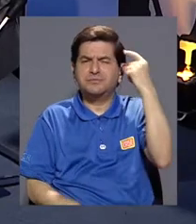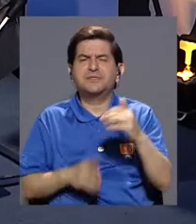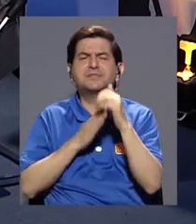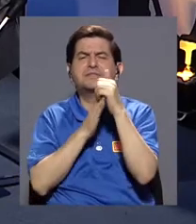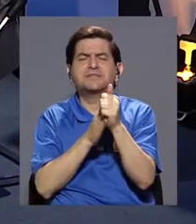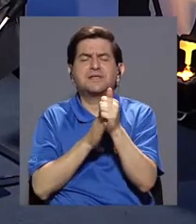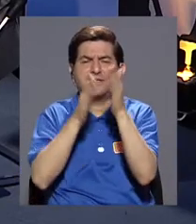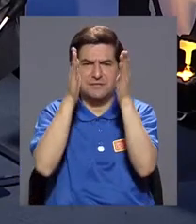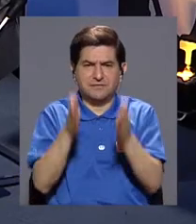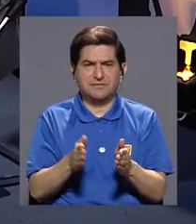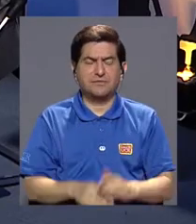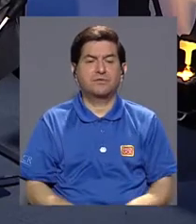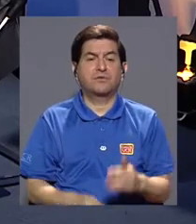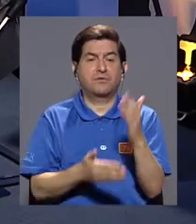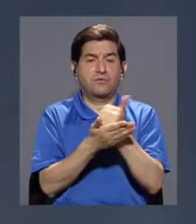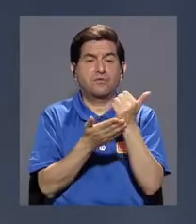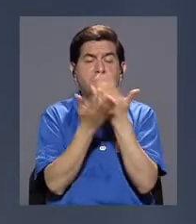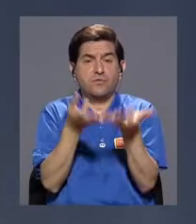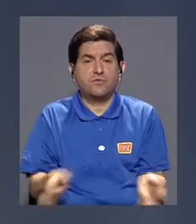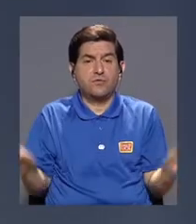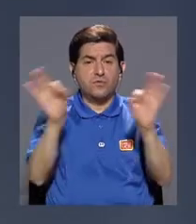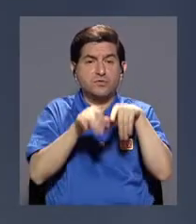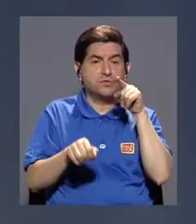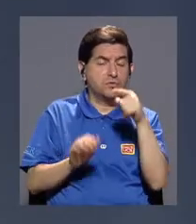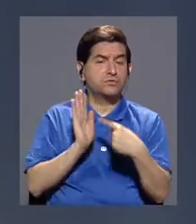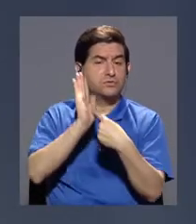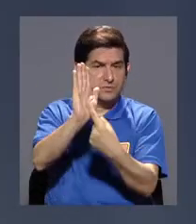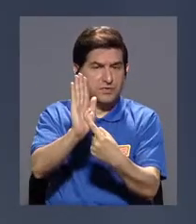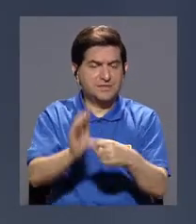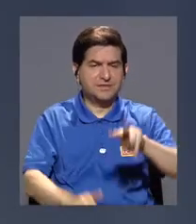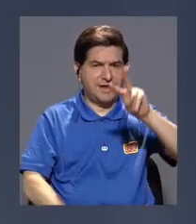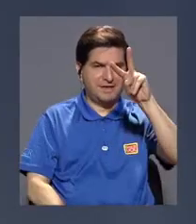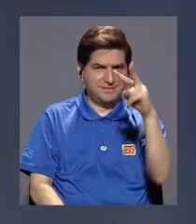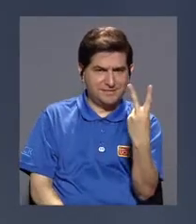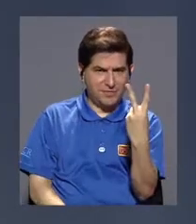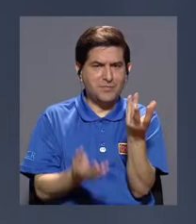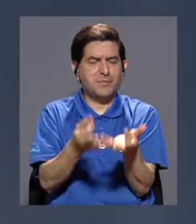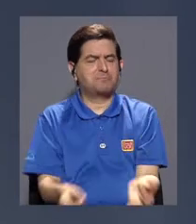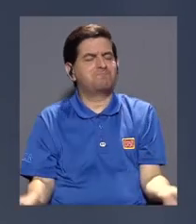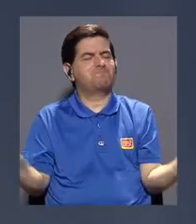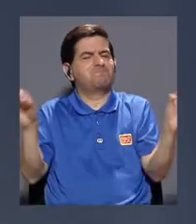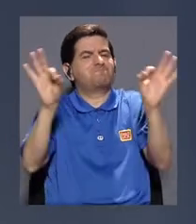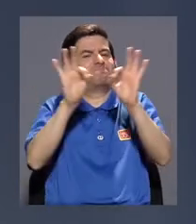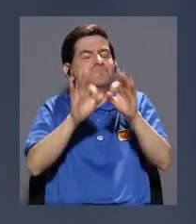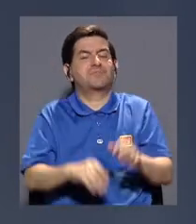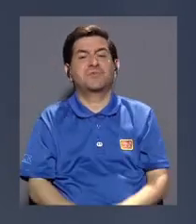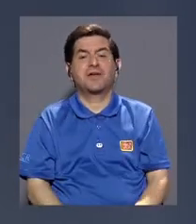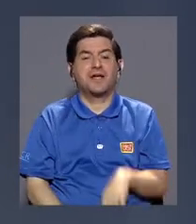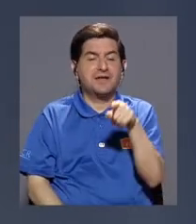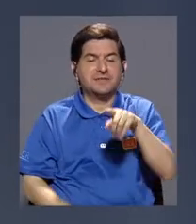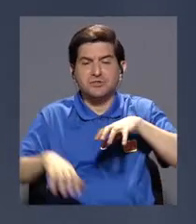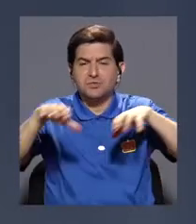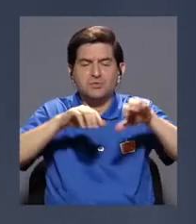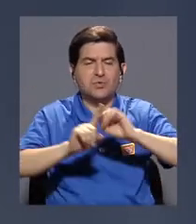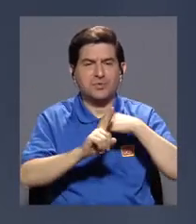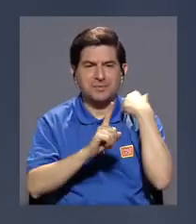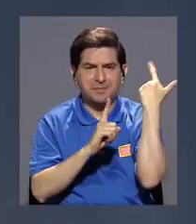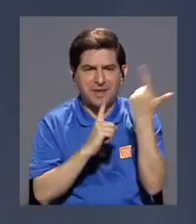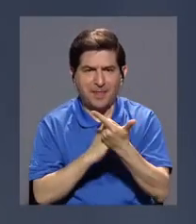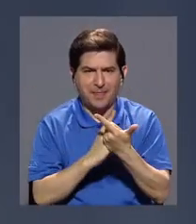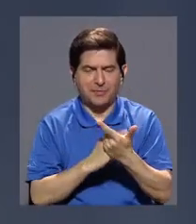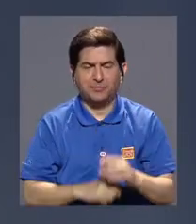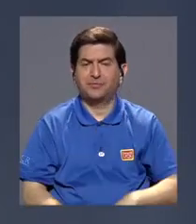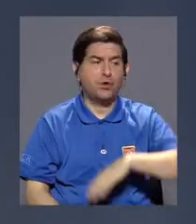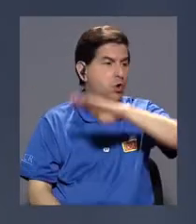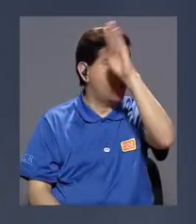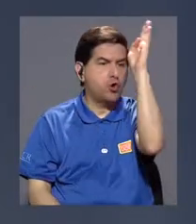de los recursos más importantes que usted toma. El segundo, que me parece que es fundamental, y es la referencia a los movimientos sociales.